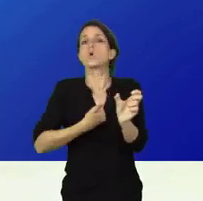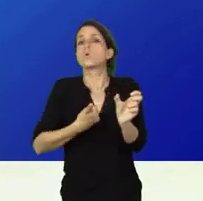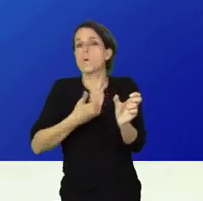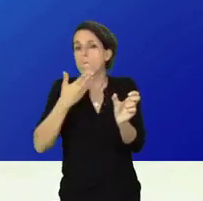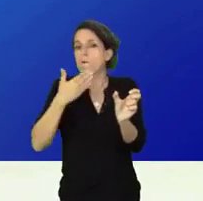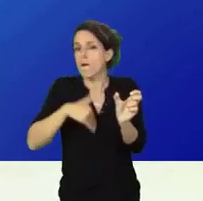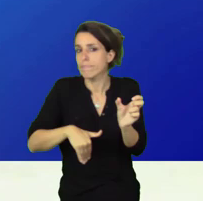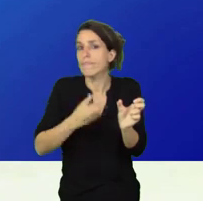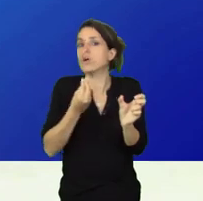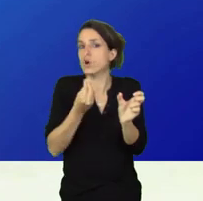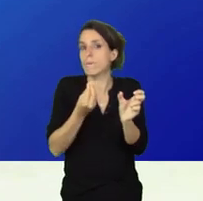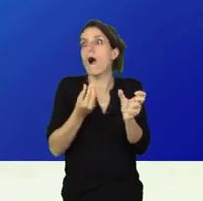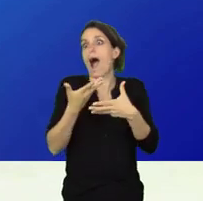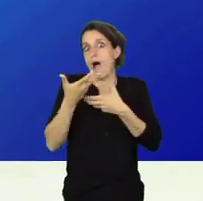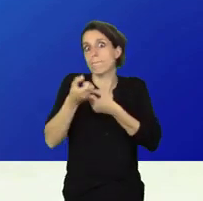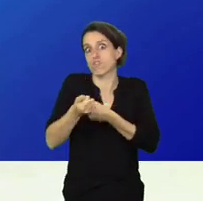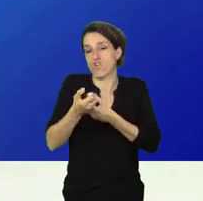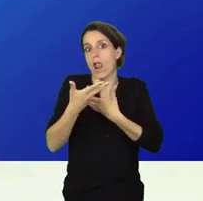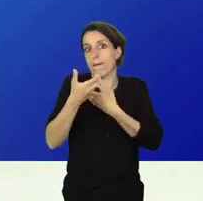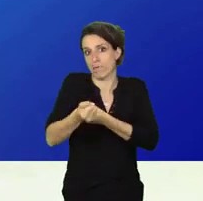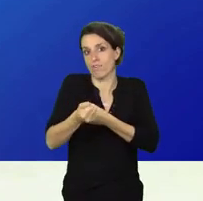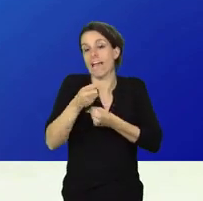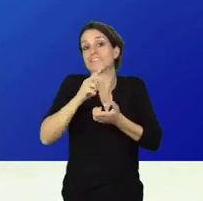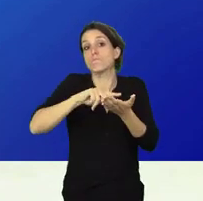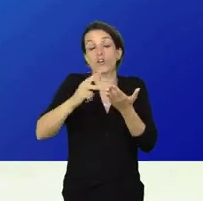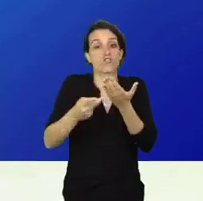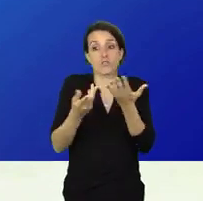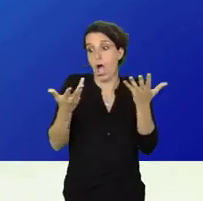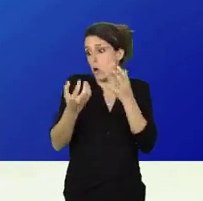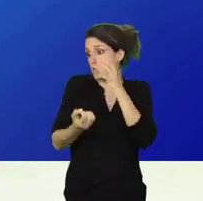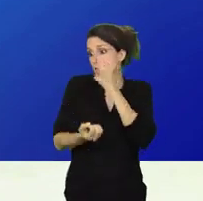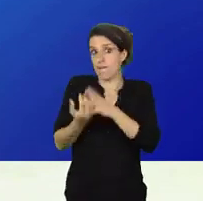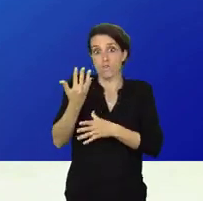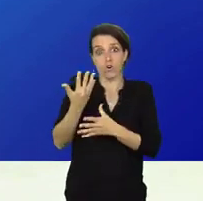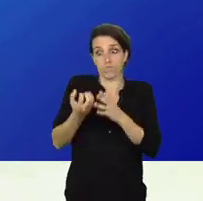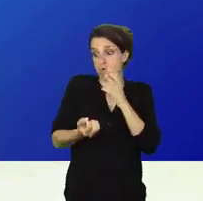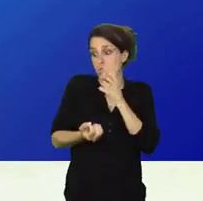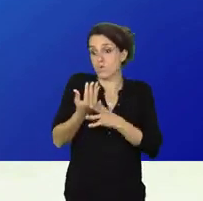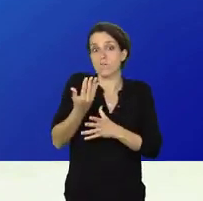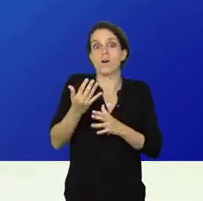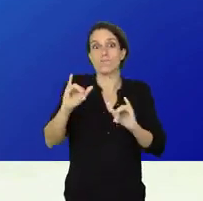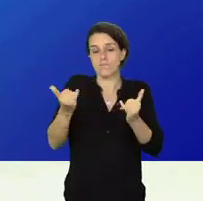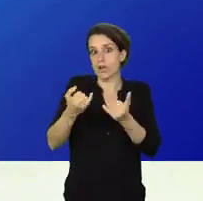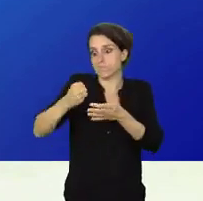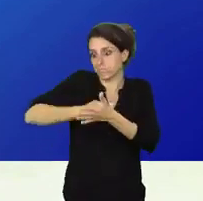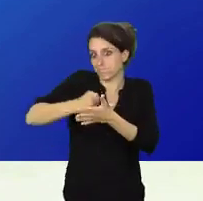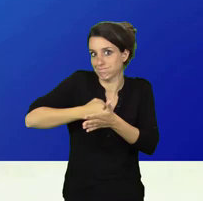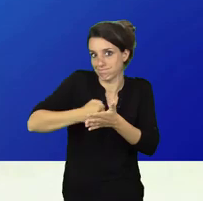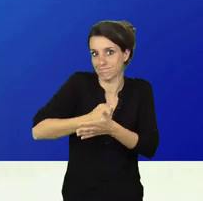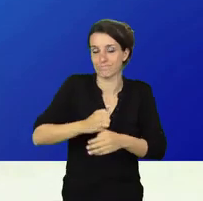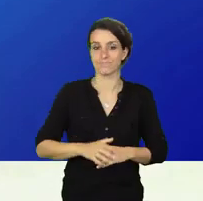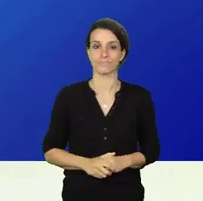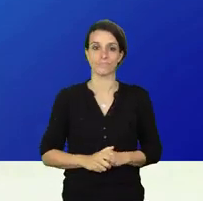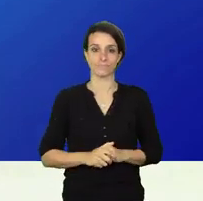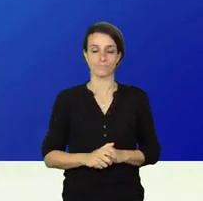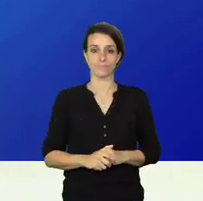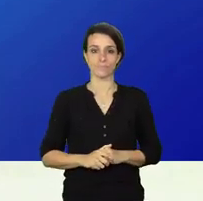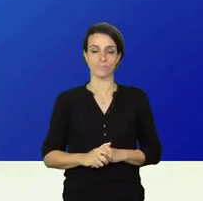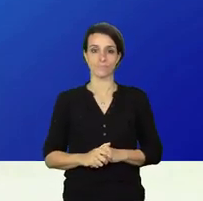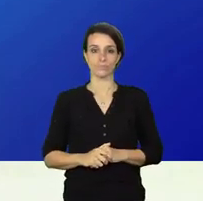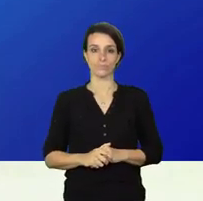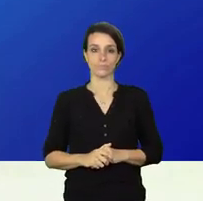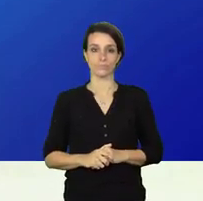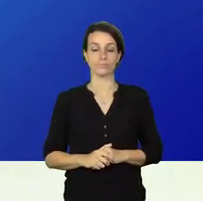ese contenido, qué apoyo de acceso puede ser. Así que ese proyecto en realidad acaba de comenzar y estamos como embarcándonos en eso.